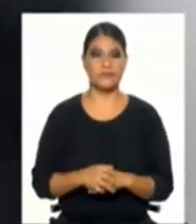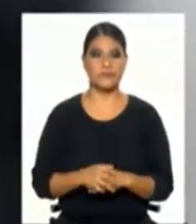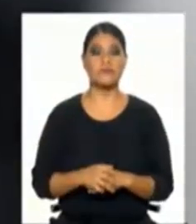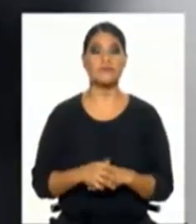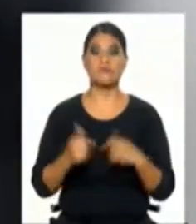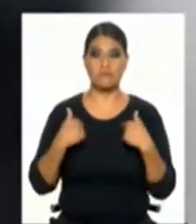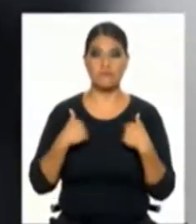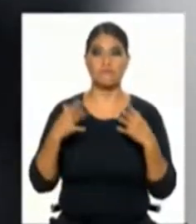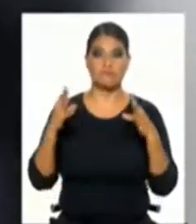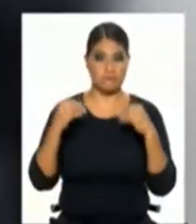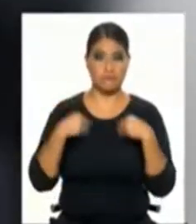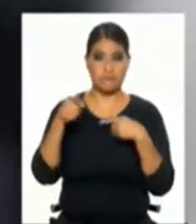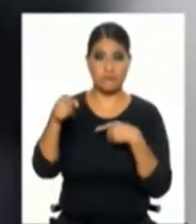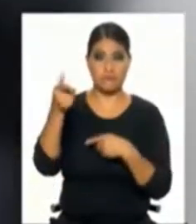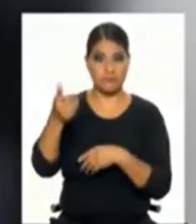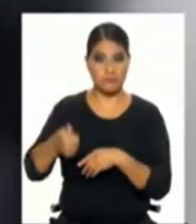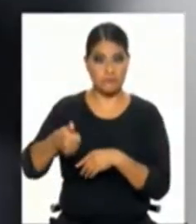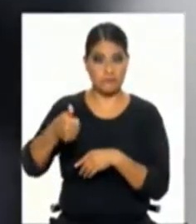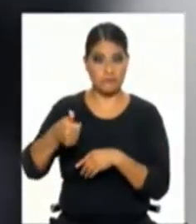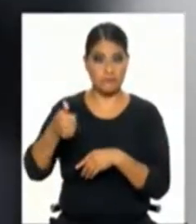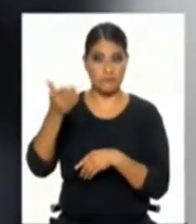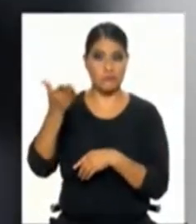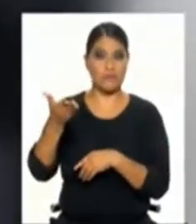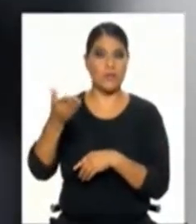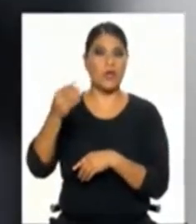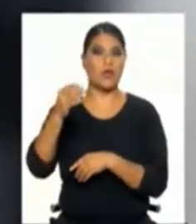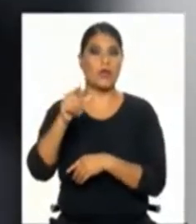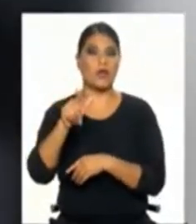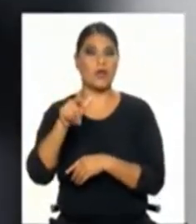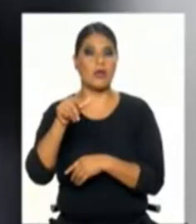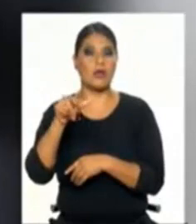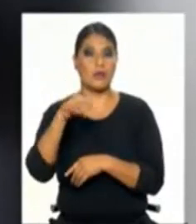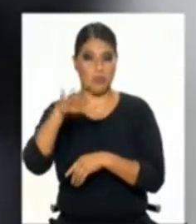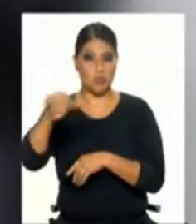Declarar fundada el pedido de